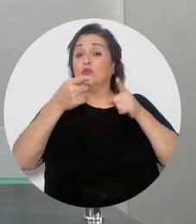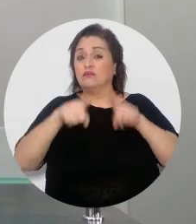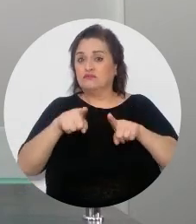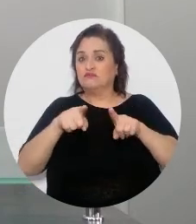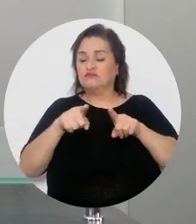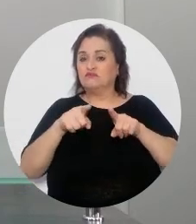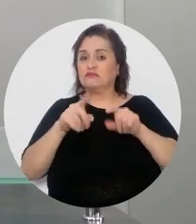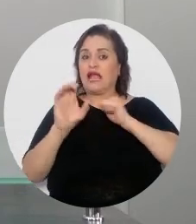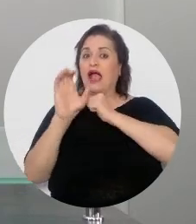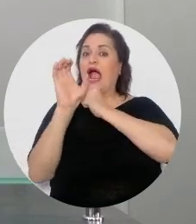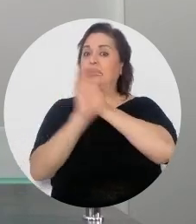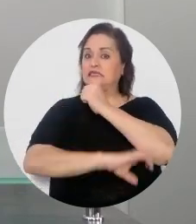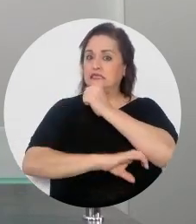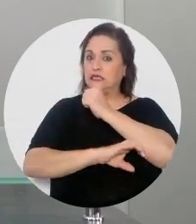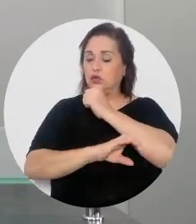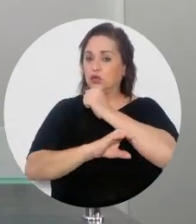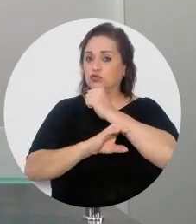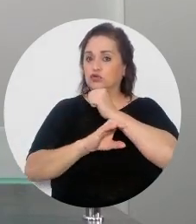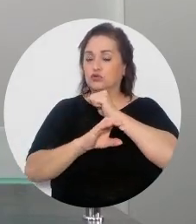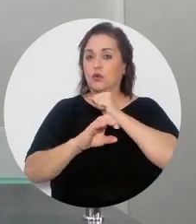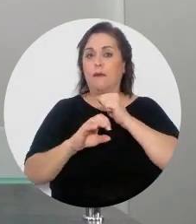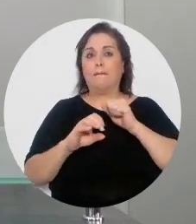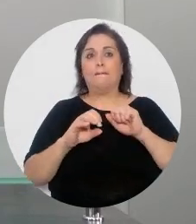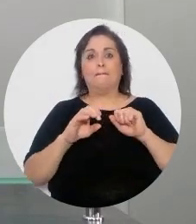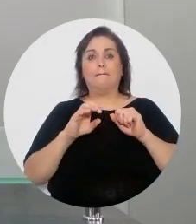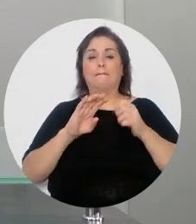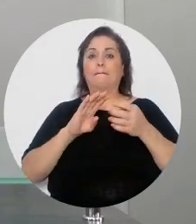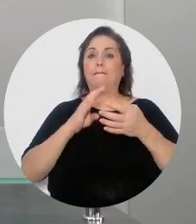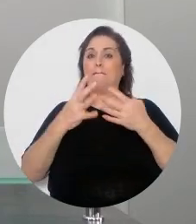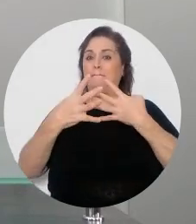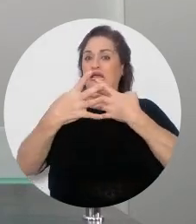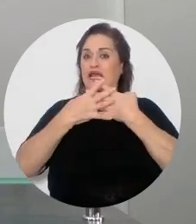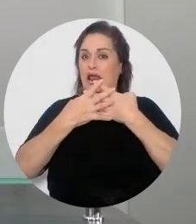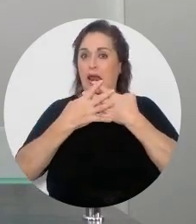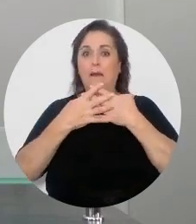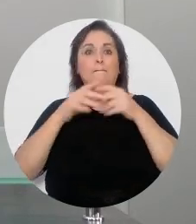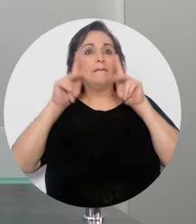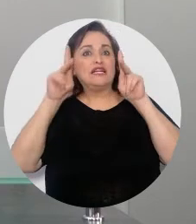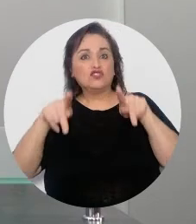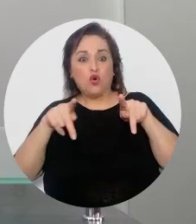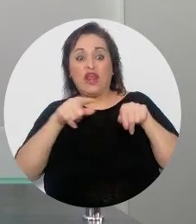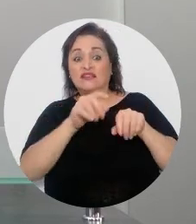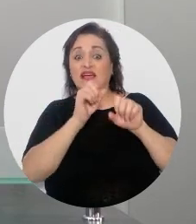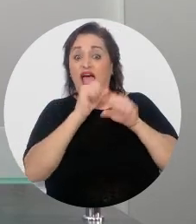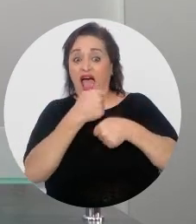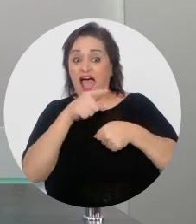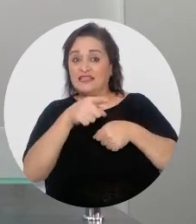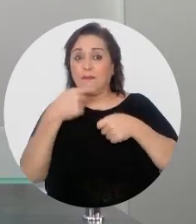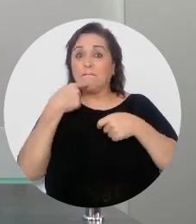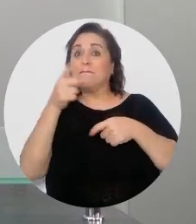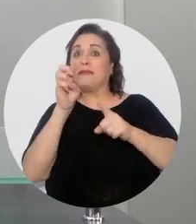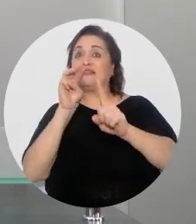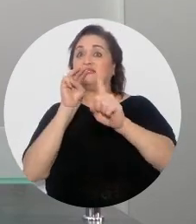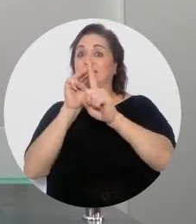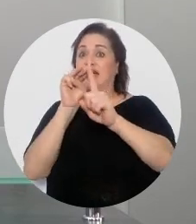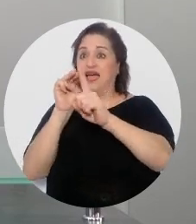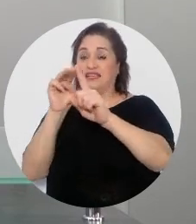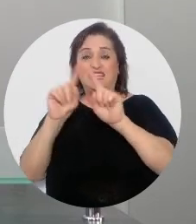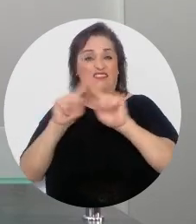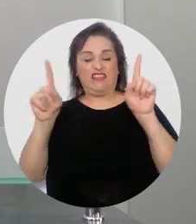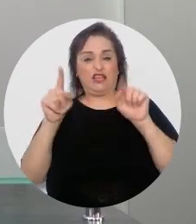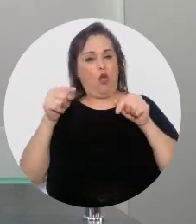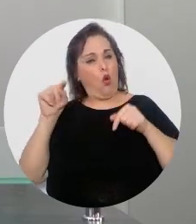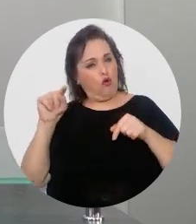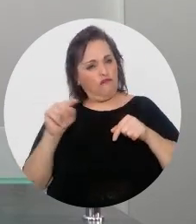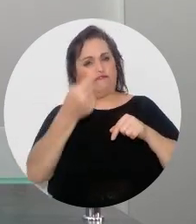puede acarrear sanciones de carácter penal para aquellas personas que, al pautar este tipo de